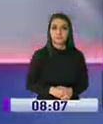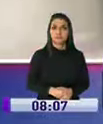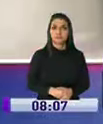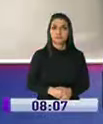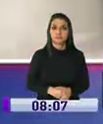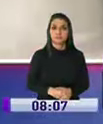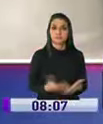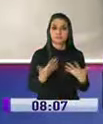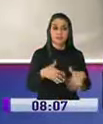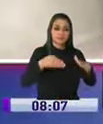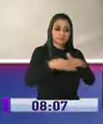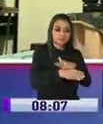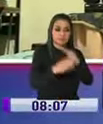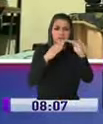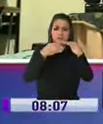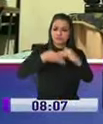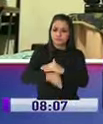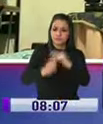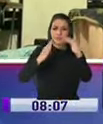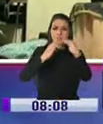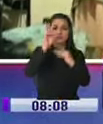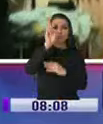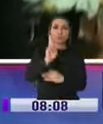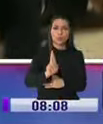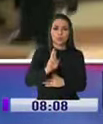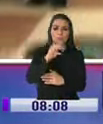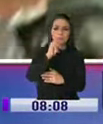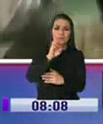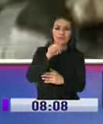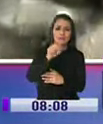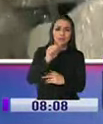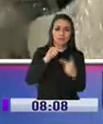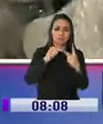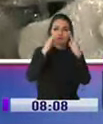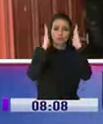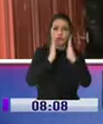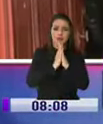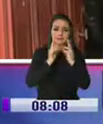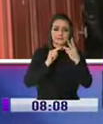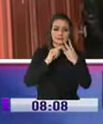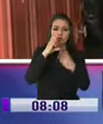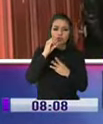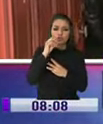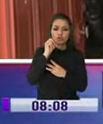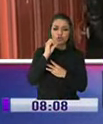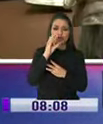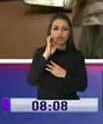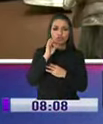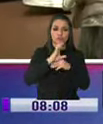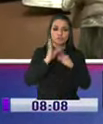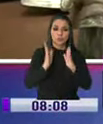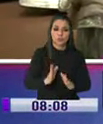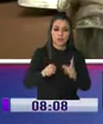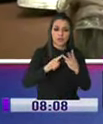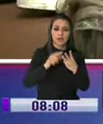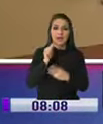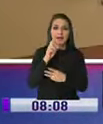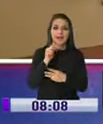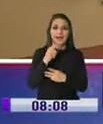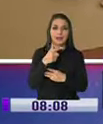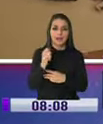los allanamientos en el sector sur de la ciudad, entre ellos La Mena, Monjas, Conocoto, La Ecuatoriana, La Argelia, Lucha a los Pobres. Y